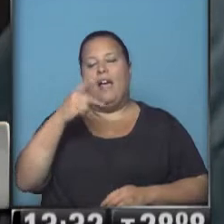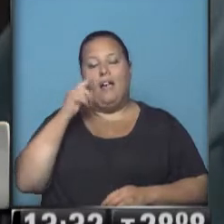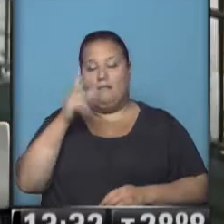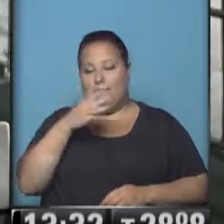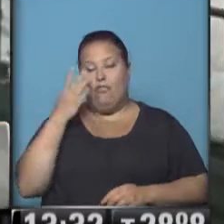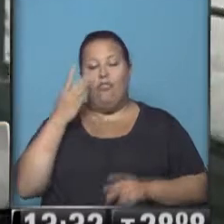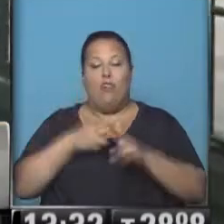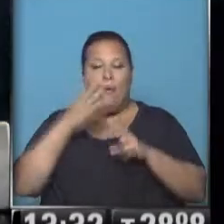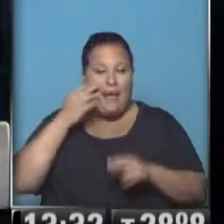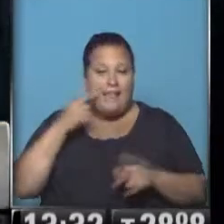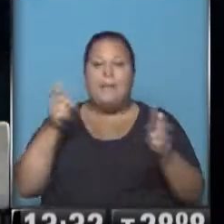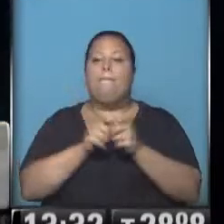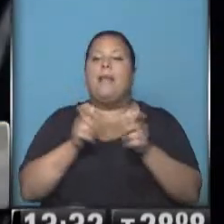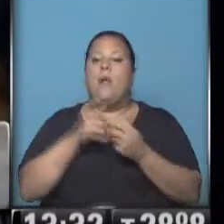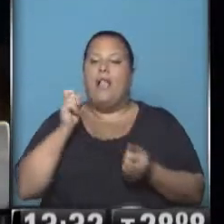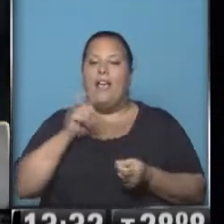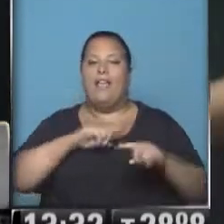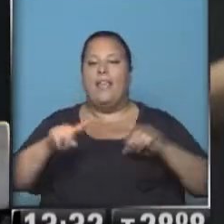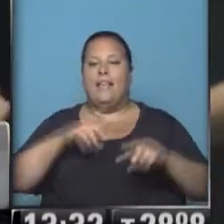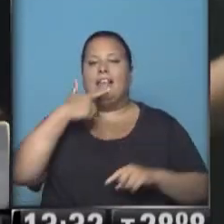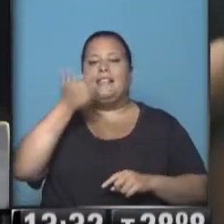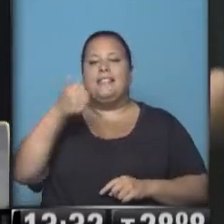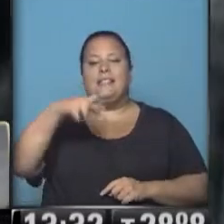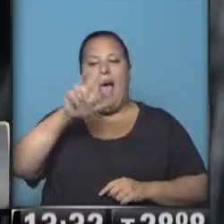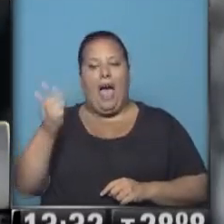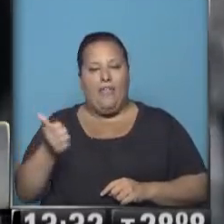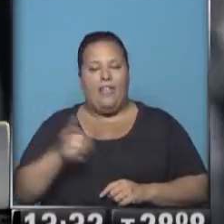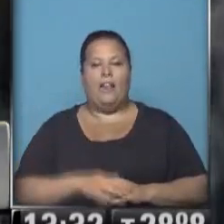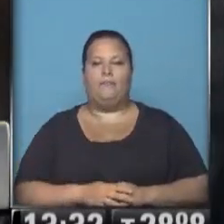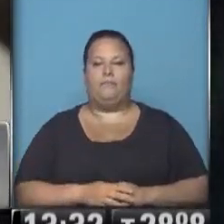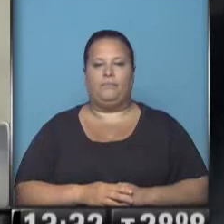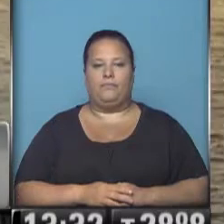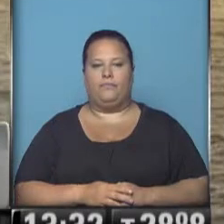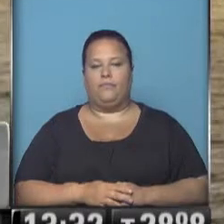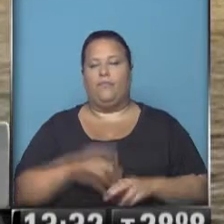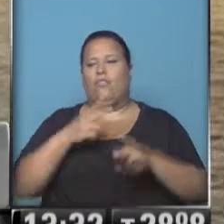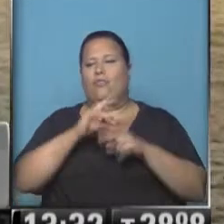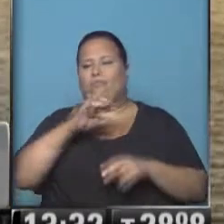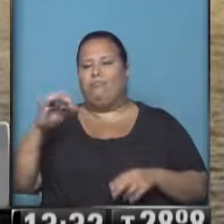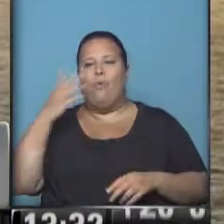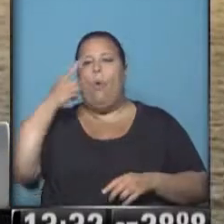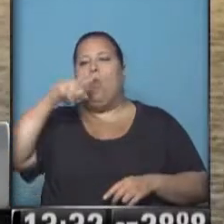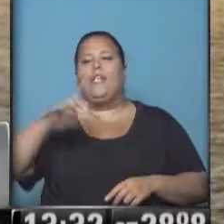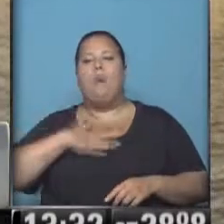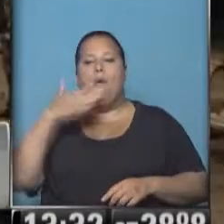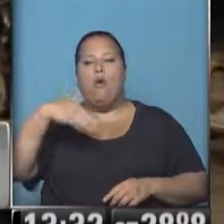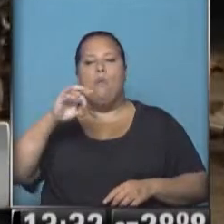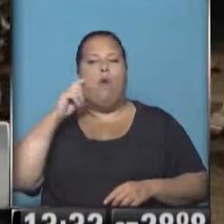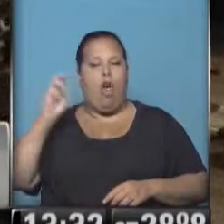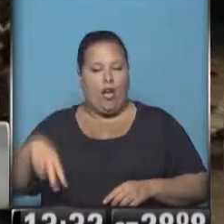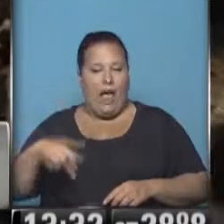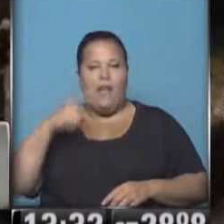Clemence Poesí. Es la película dirigida por Sandra Nettelbeck, es Mr. Morgan's Last Love, el último amor de Mr. Morgan. Morgan